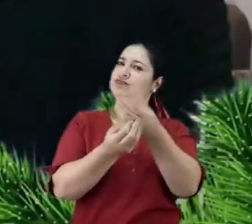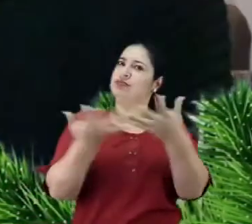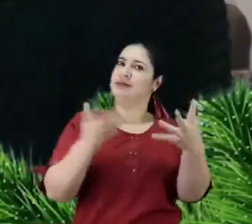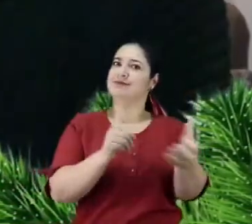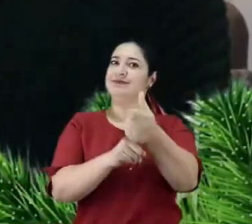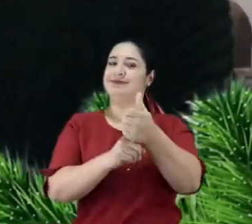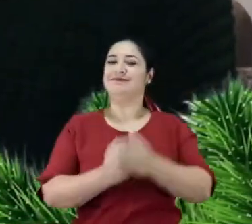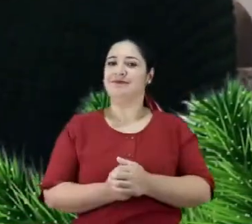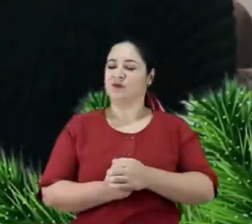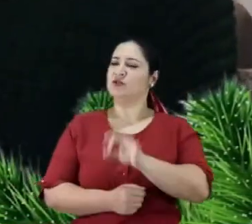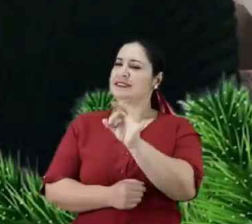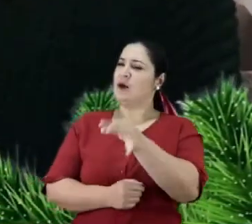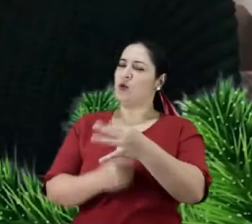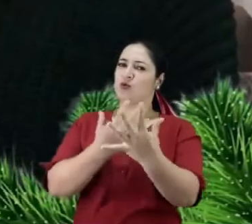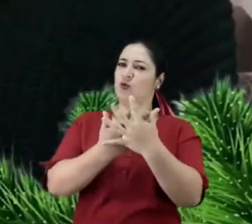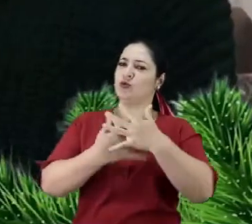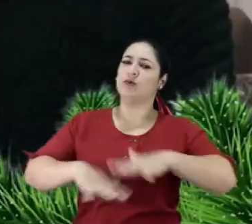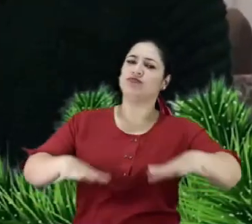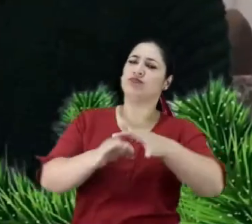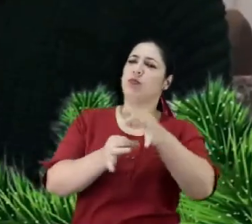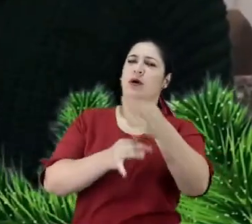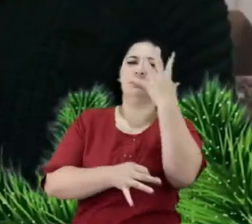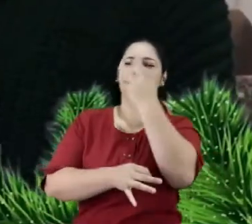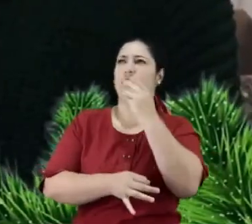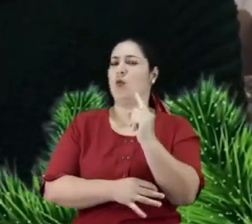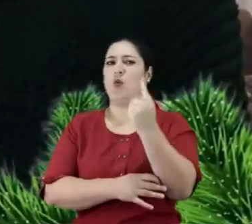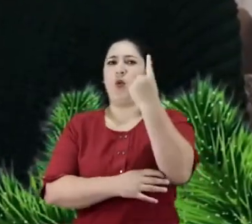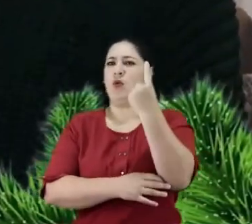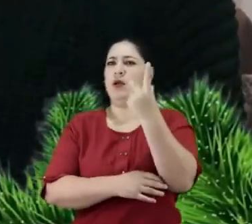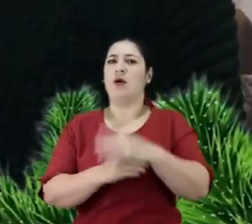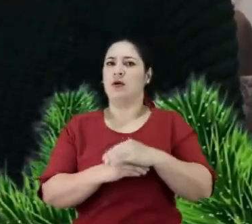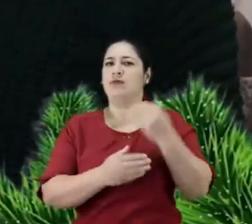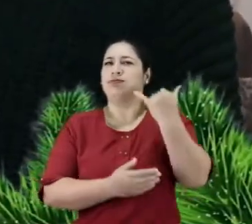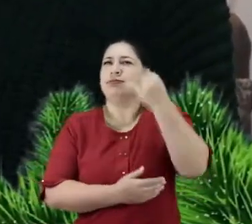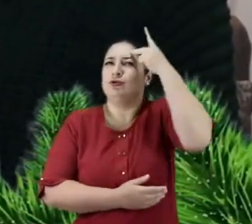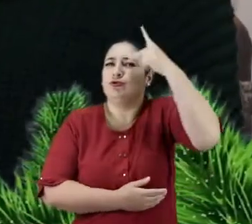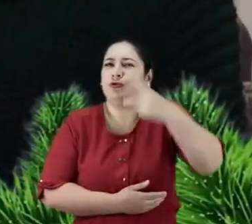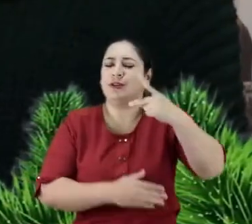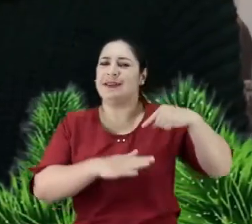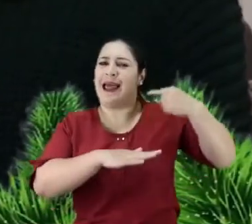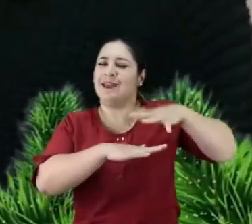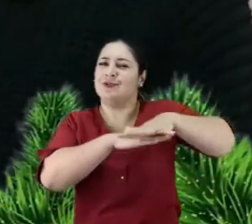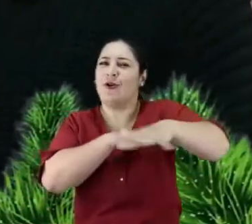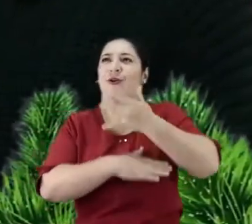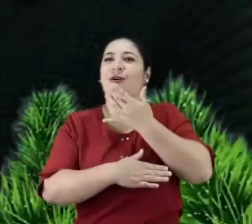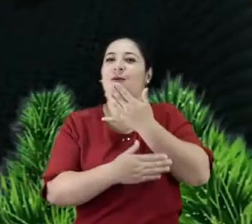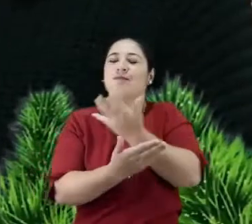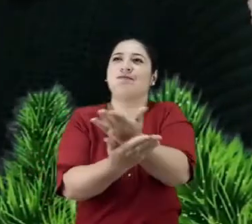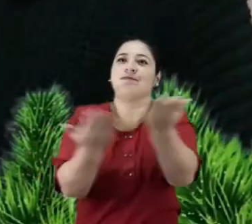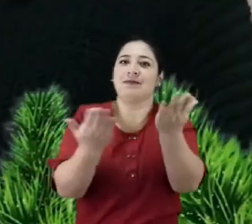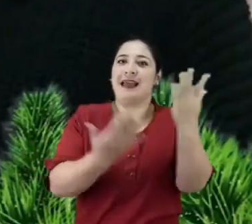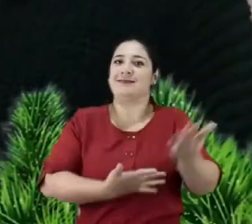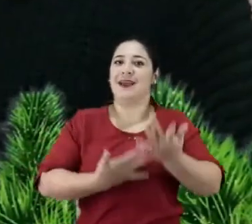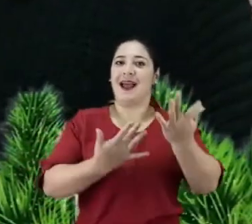Estoy convencido de que Sonsón es un pueblo único y maravilloso, lleno de historia, de tradición, de colores, de